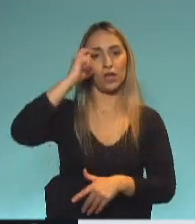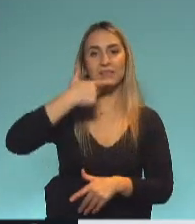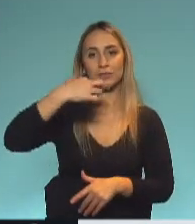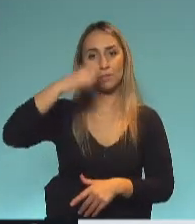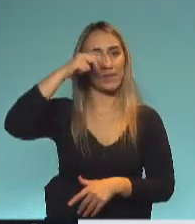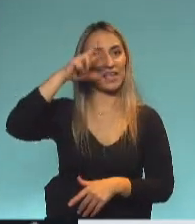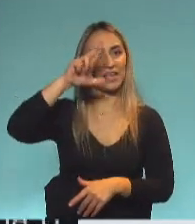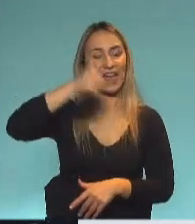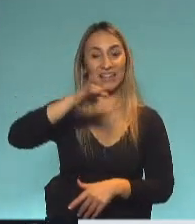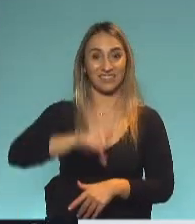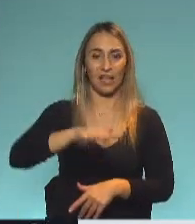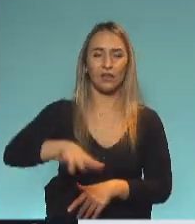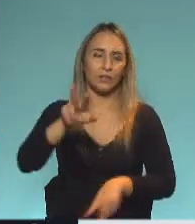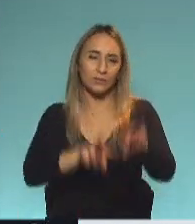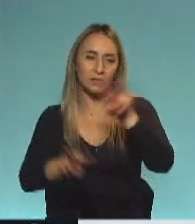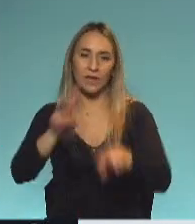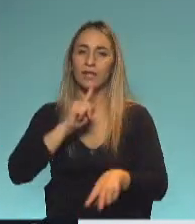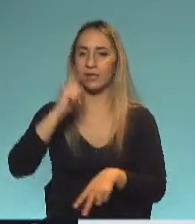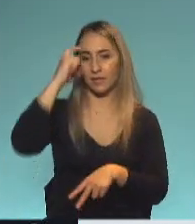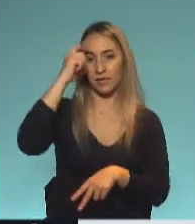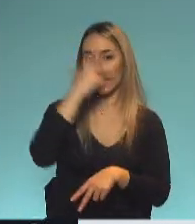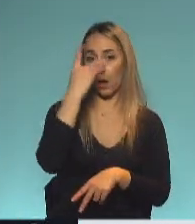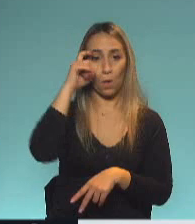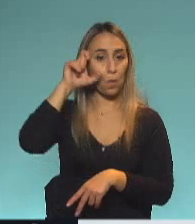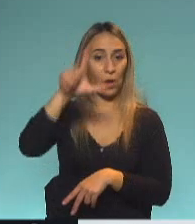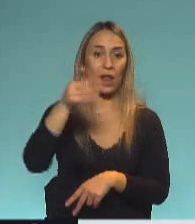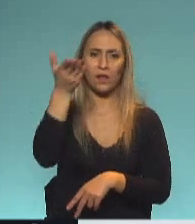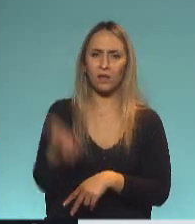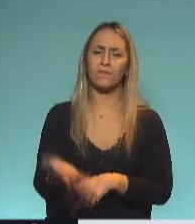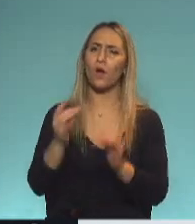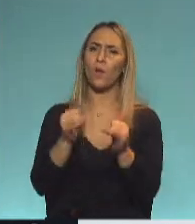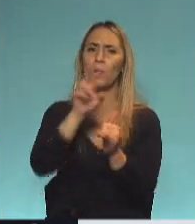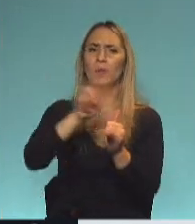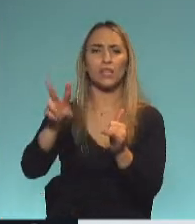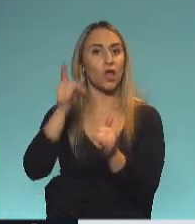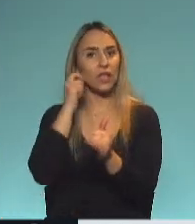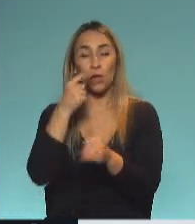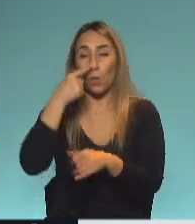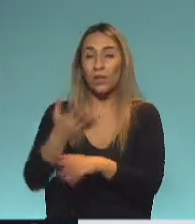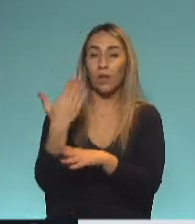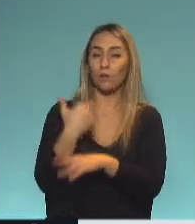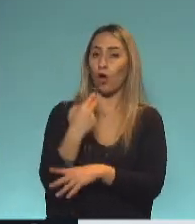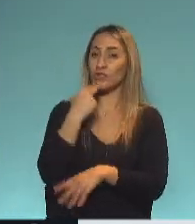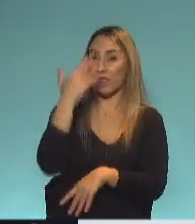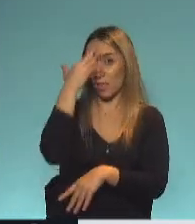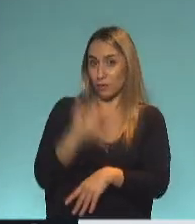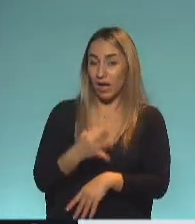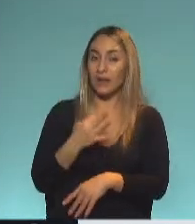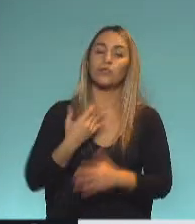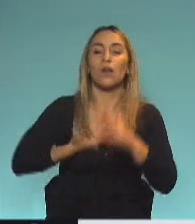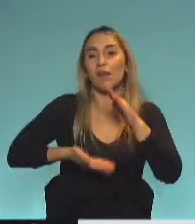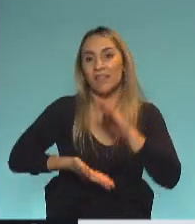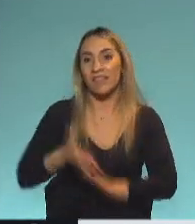Se busca a Tehuel de la Torre, el joven de 22 años, que fue visto por última vez el 11 de marzo cuando salía de su casa para ir a